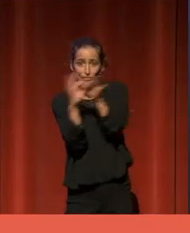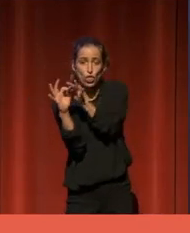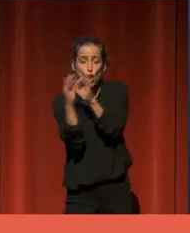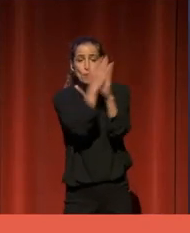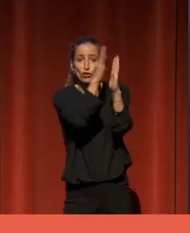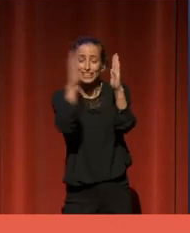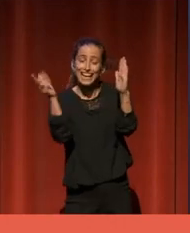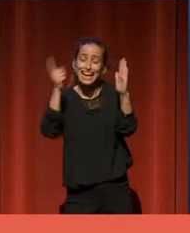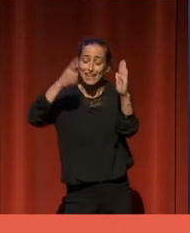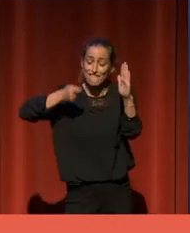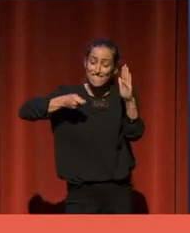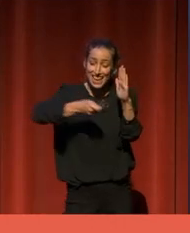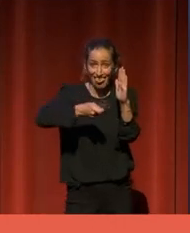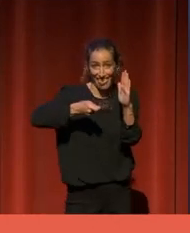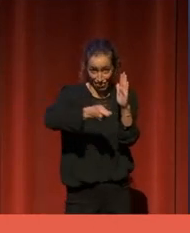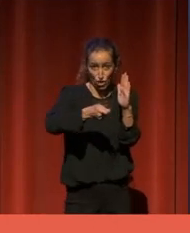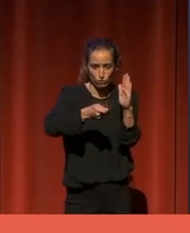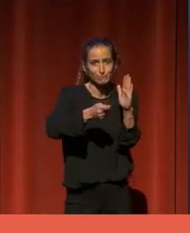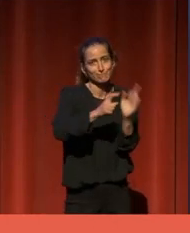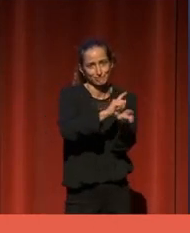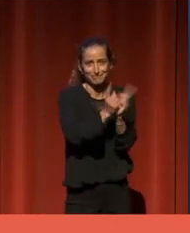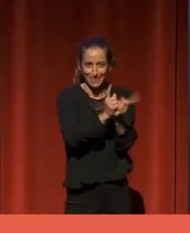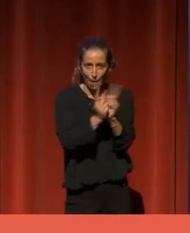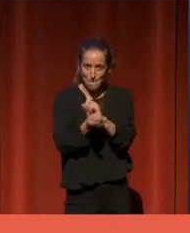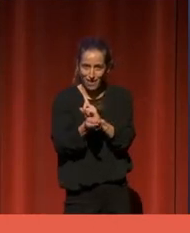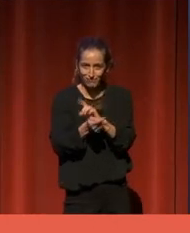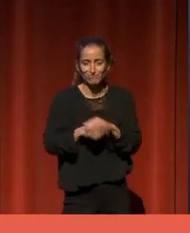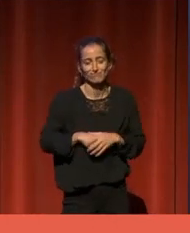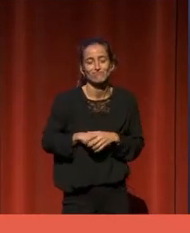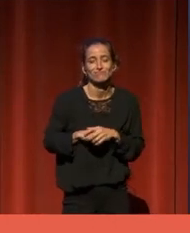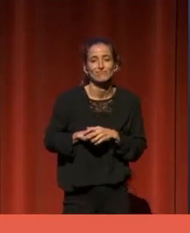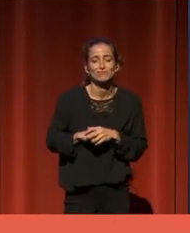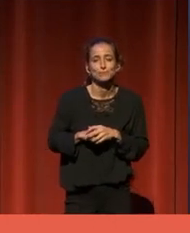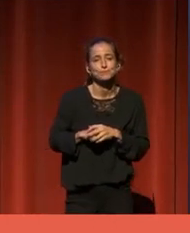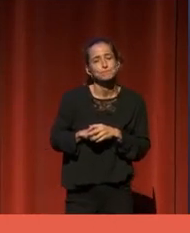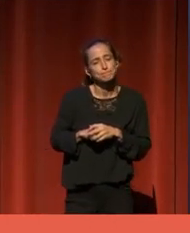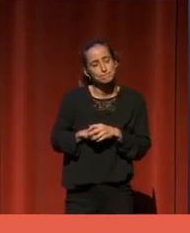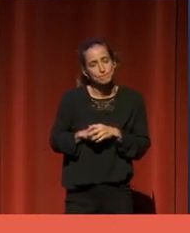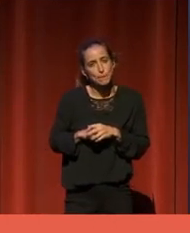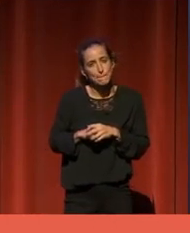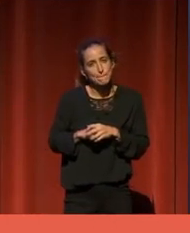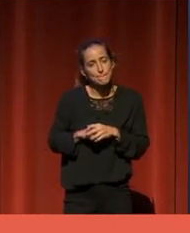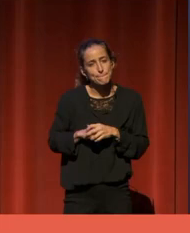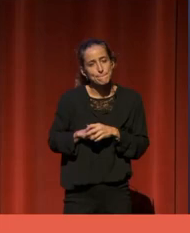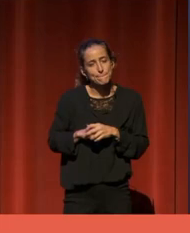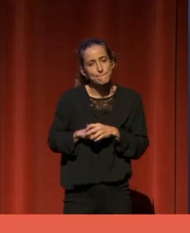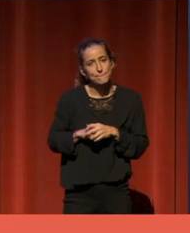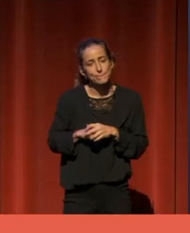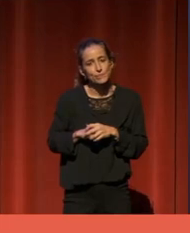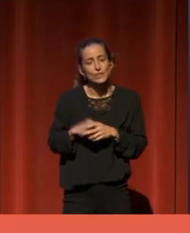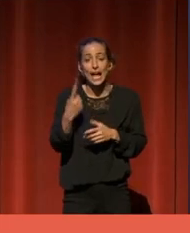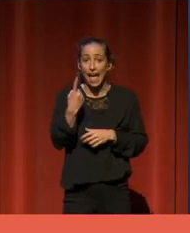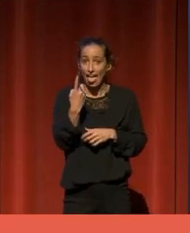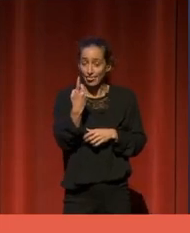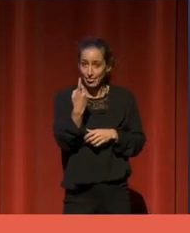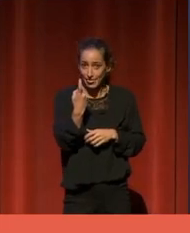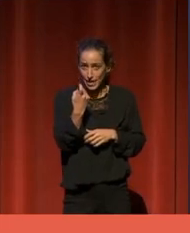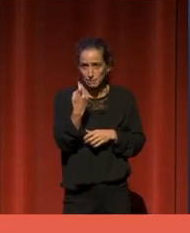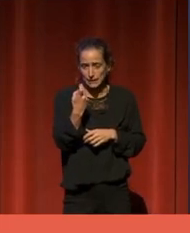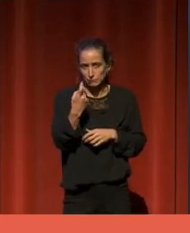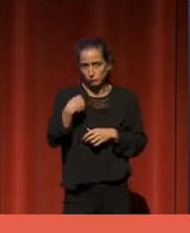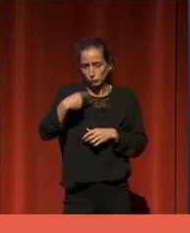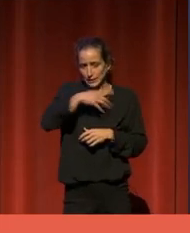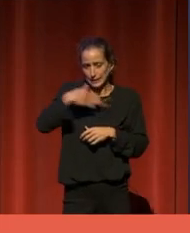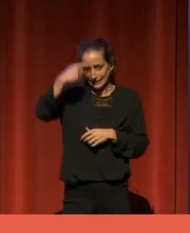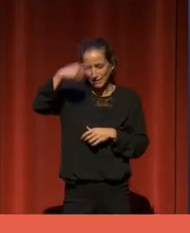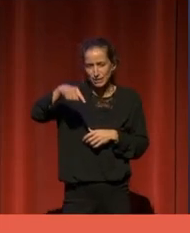financiación de bibliotecas que cambia eh Y eh necesitaba saber cómo lo organizaba en